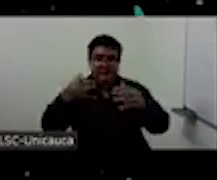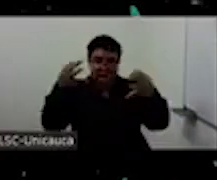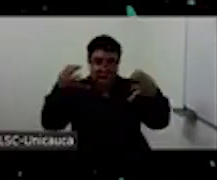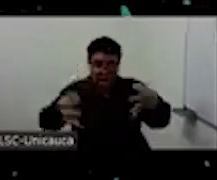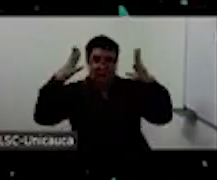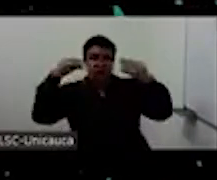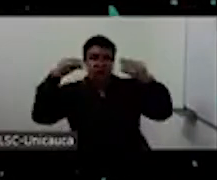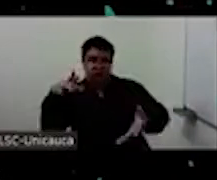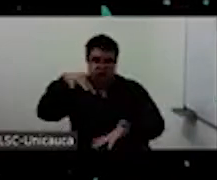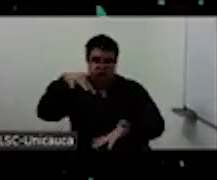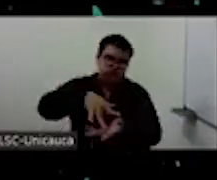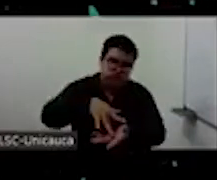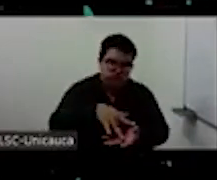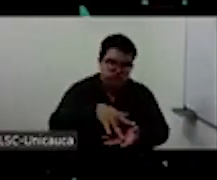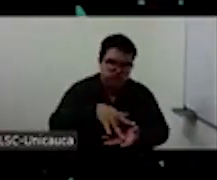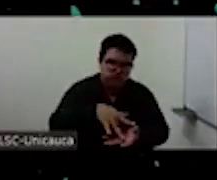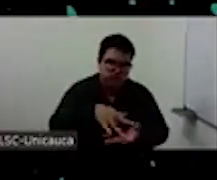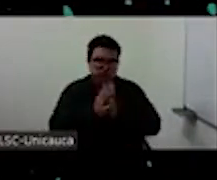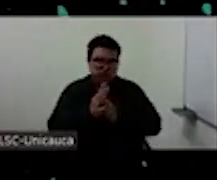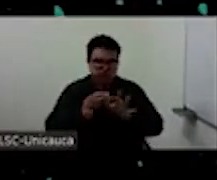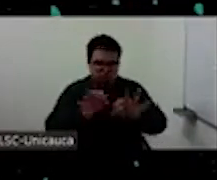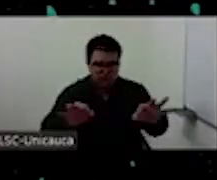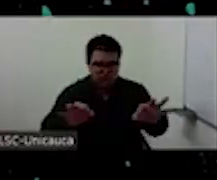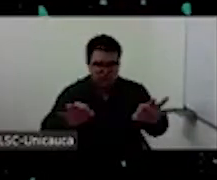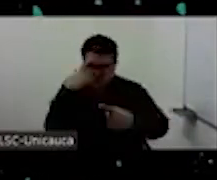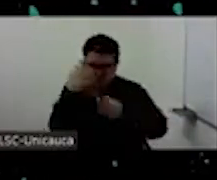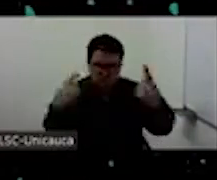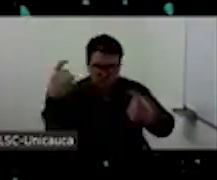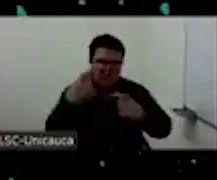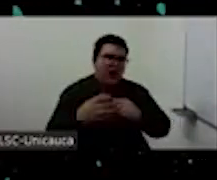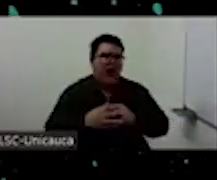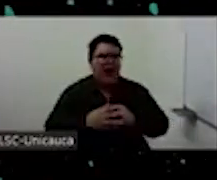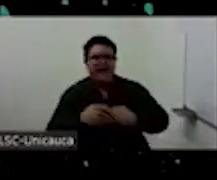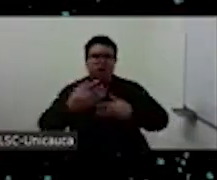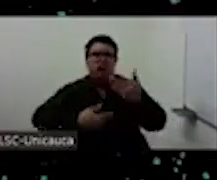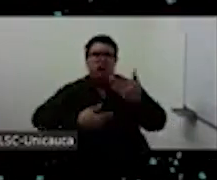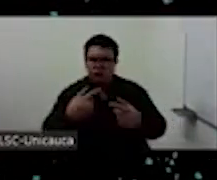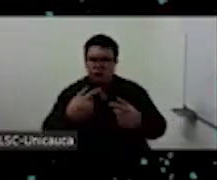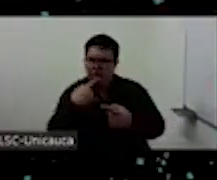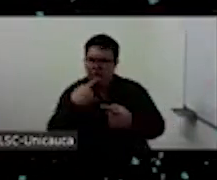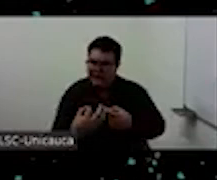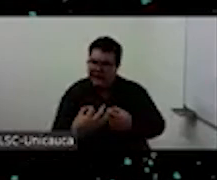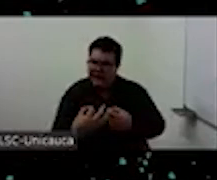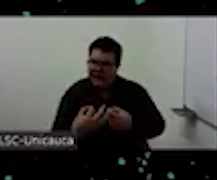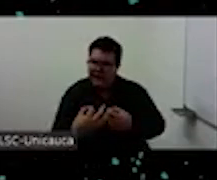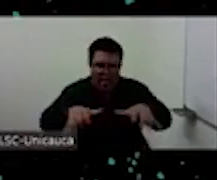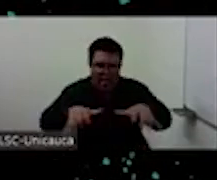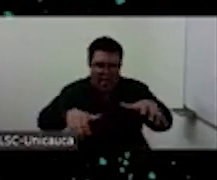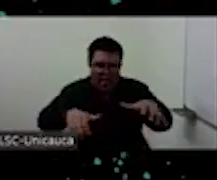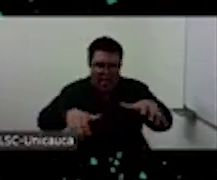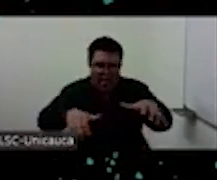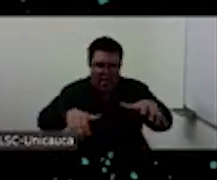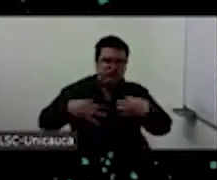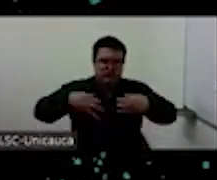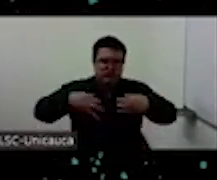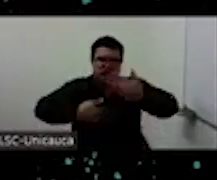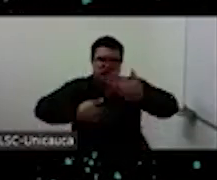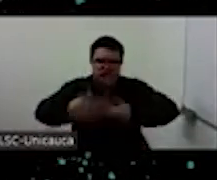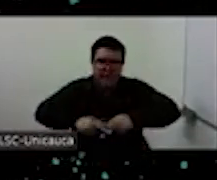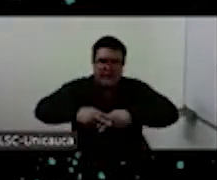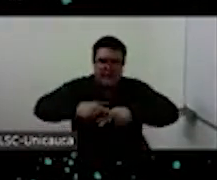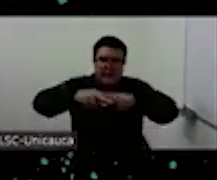el desarrollo máximo. Se perfeccionaron las técnicas y se aumenta la producción de estos tejidos. Y las